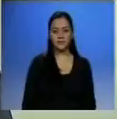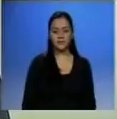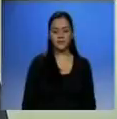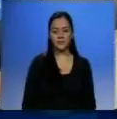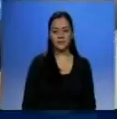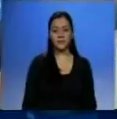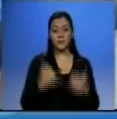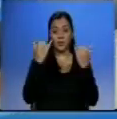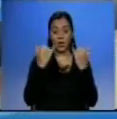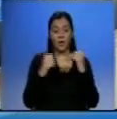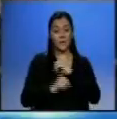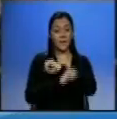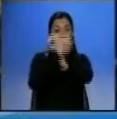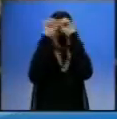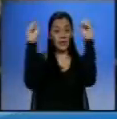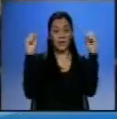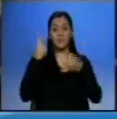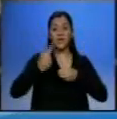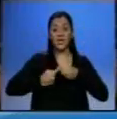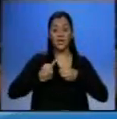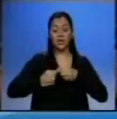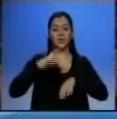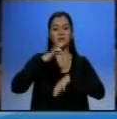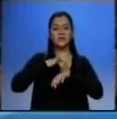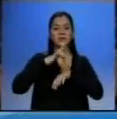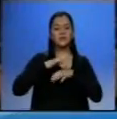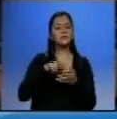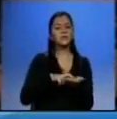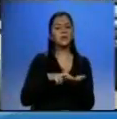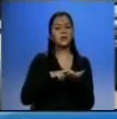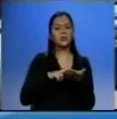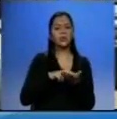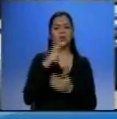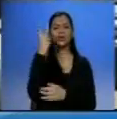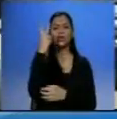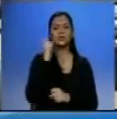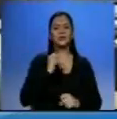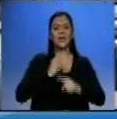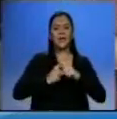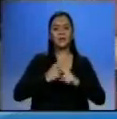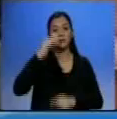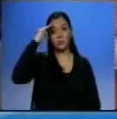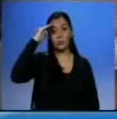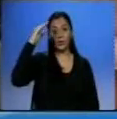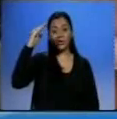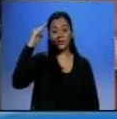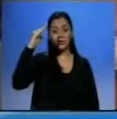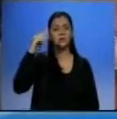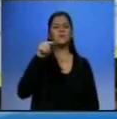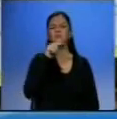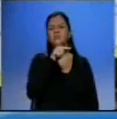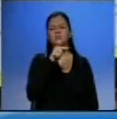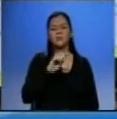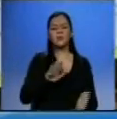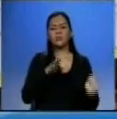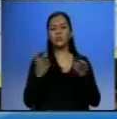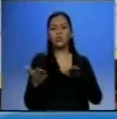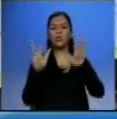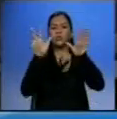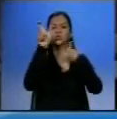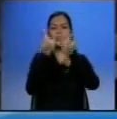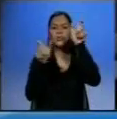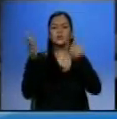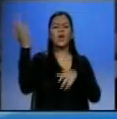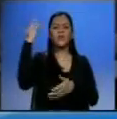Y esta mañana en Quito se instaló la audiencia en contra de dos ex policías en el caso González y otros en el que fallecieron 8 personas en